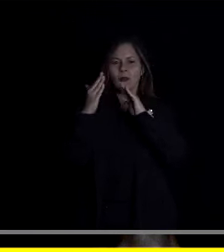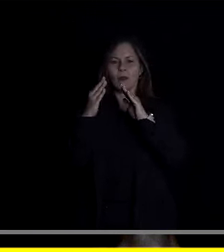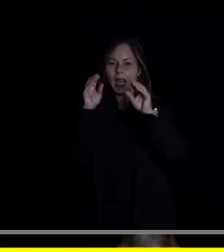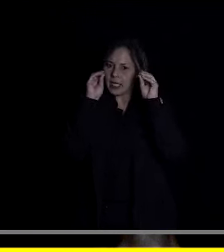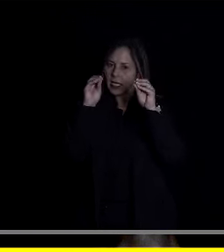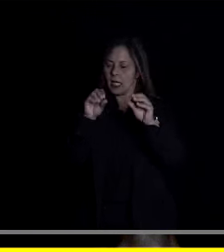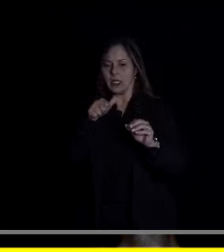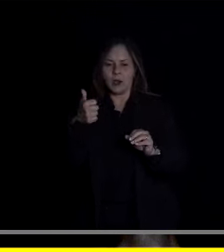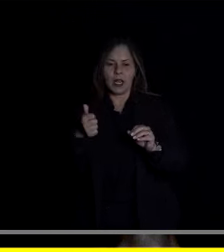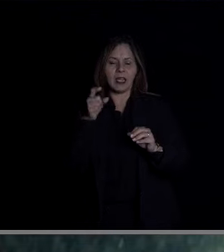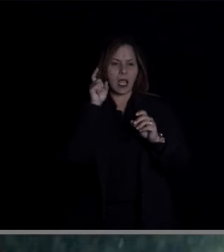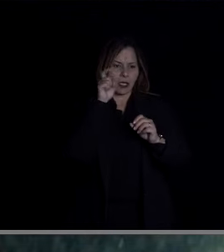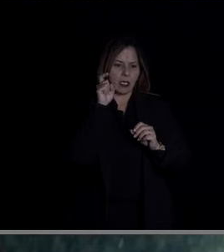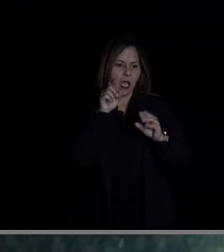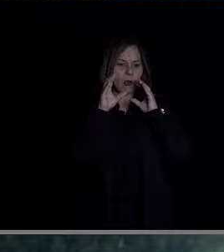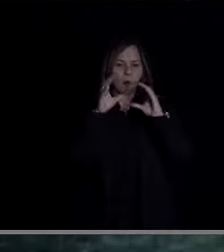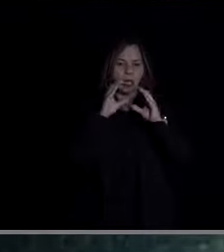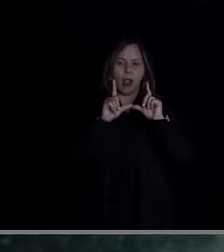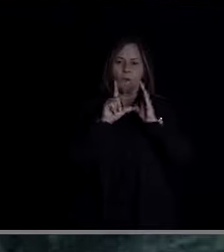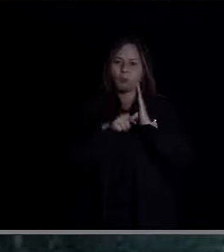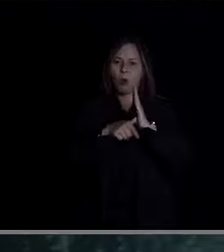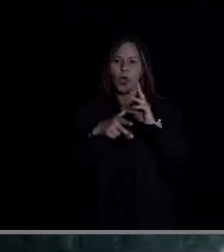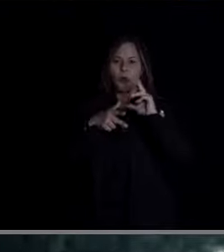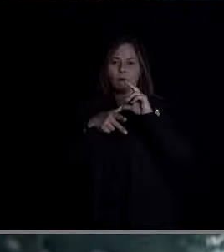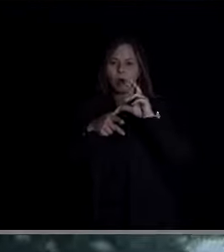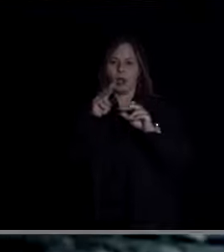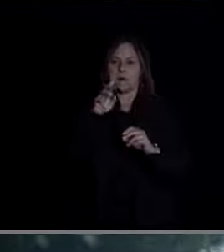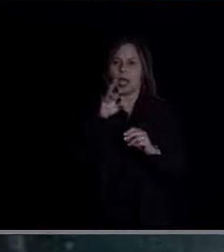el huracán María fue la necesidad de comunicarnos. Ustedes no podían